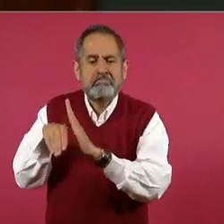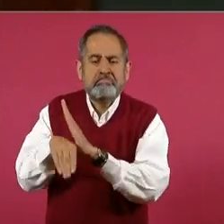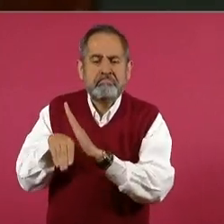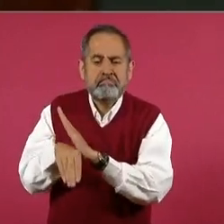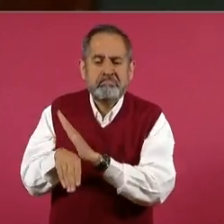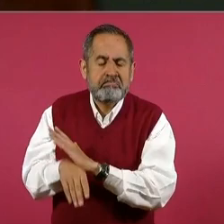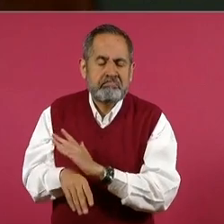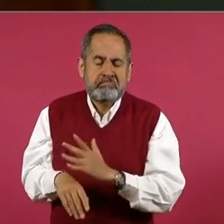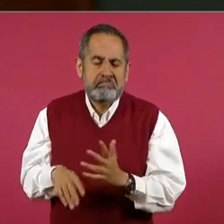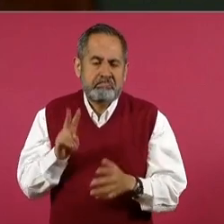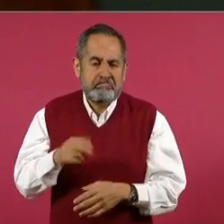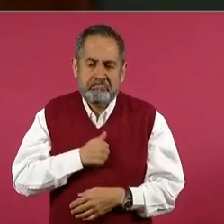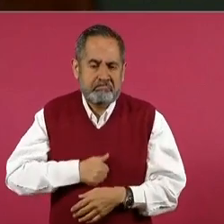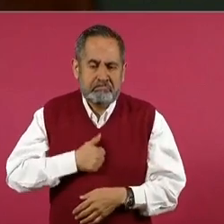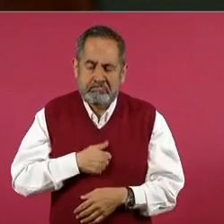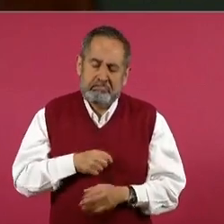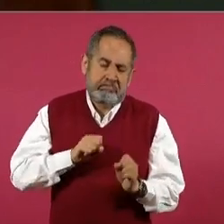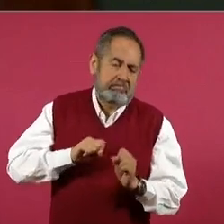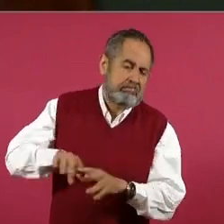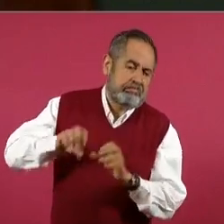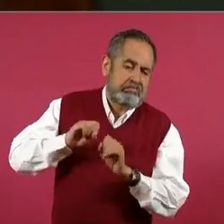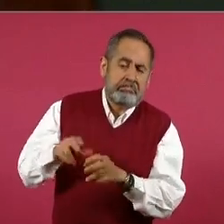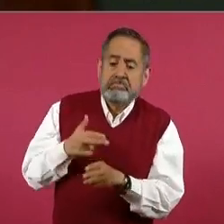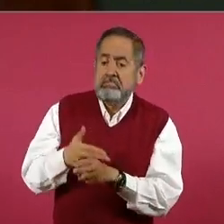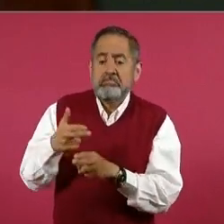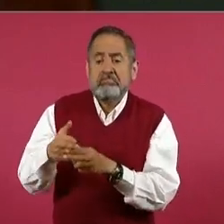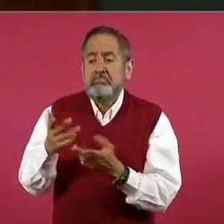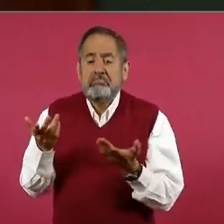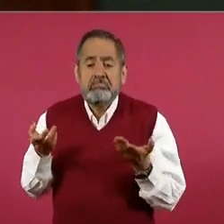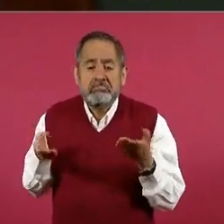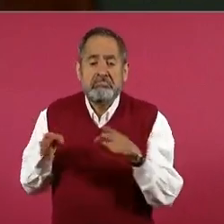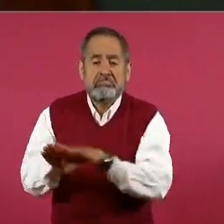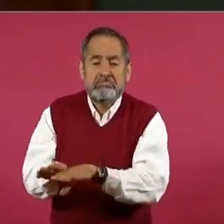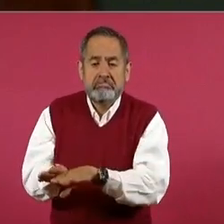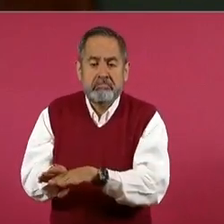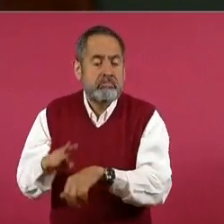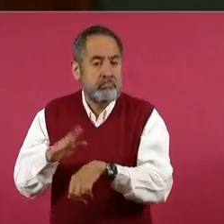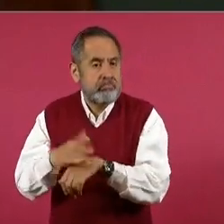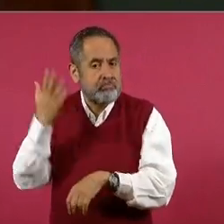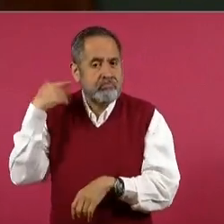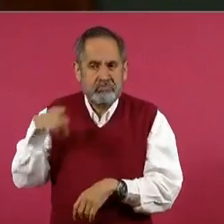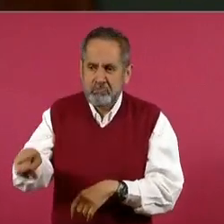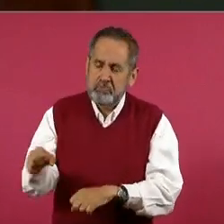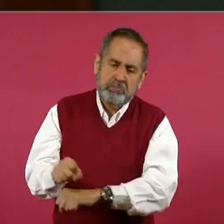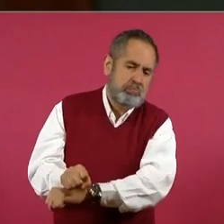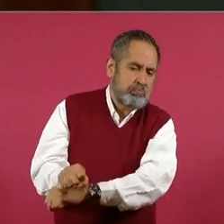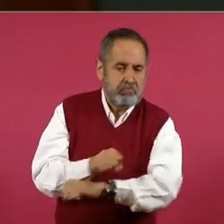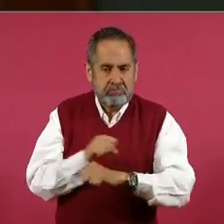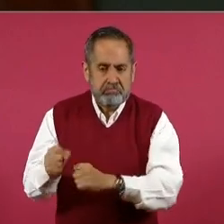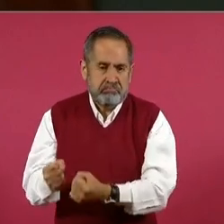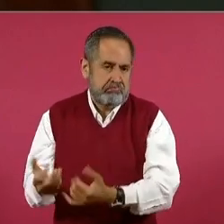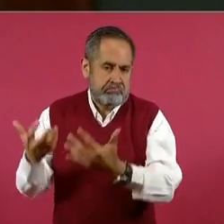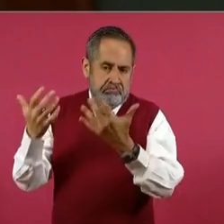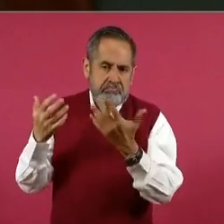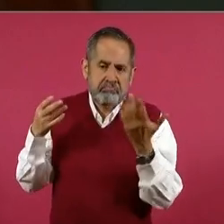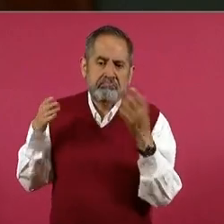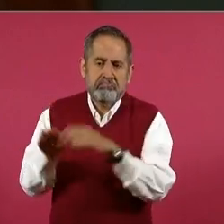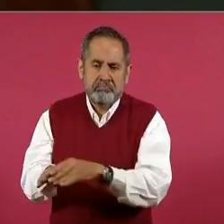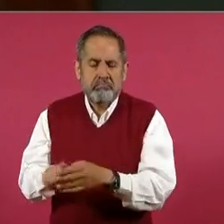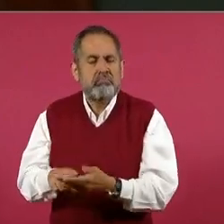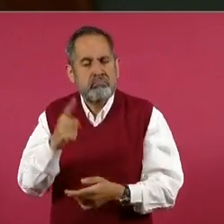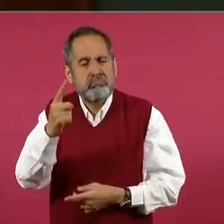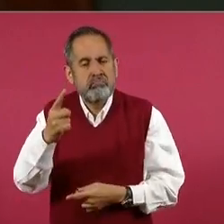fue degradando, lo fueron olvidando hasta que cerró sus plantas a raíz de una explosión que hubo y